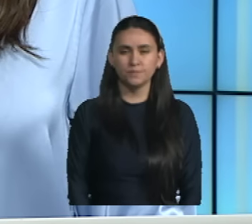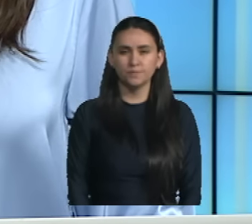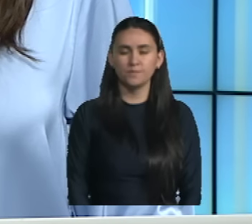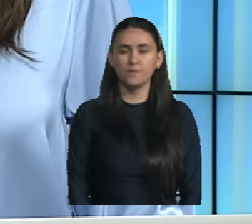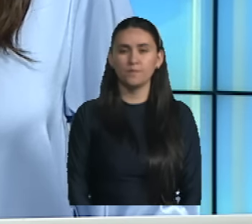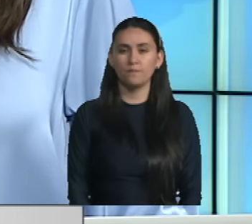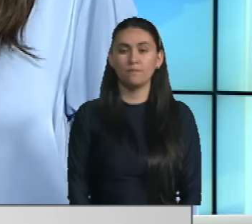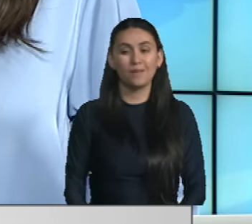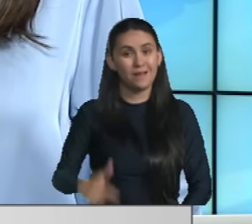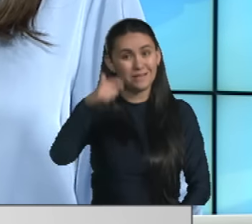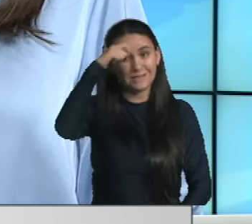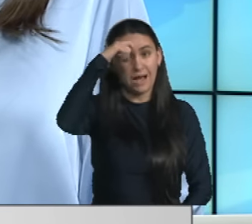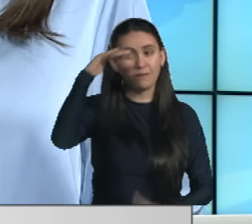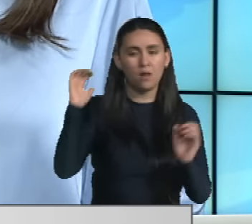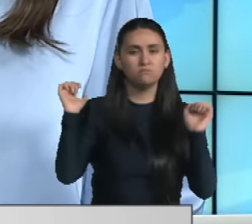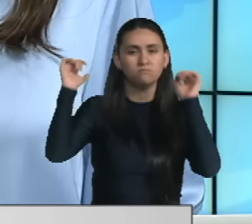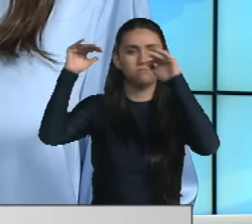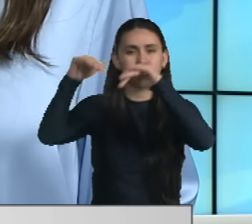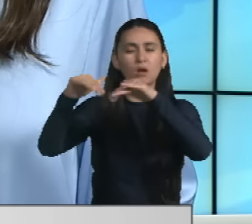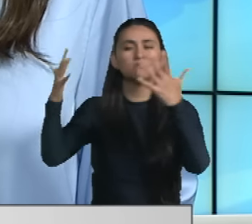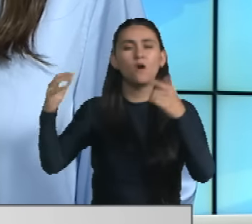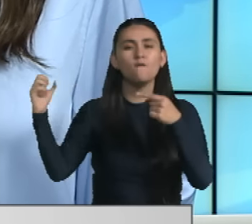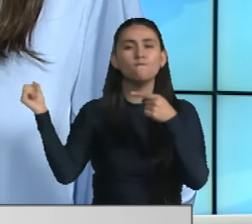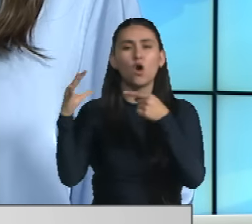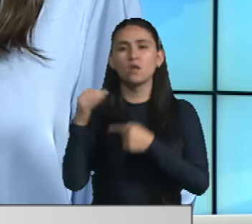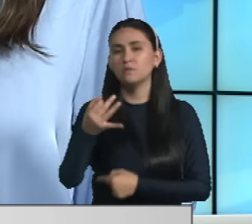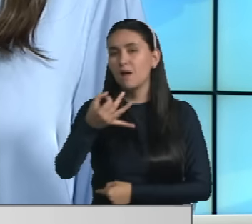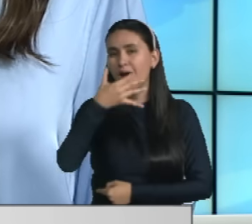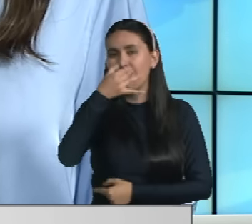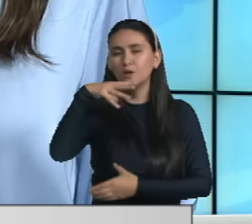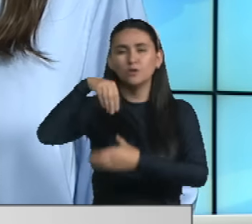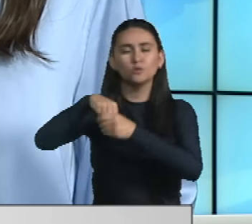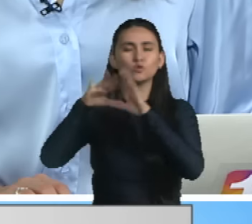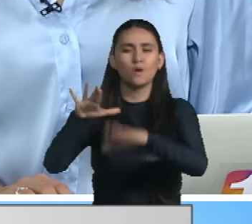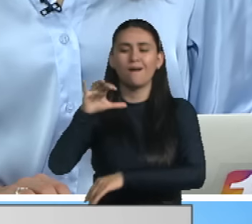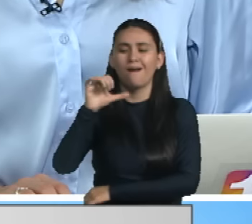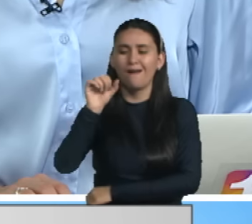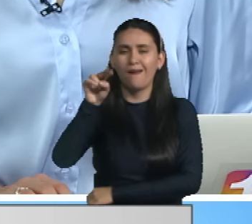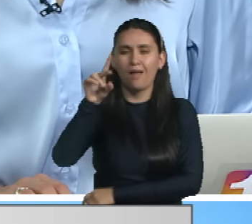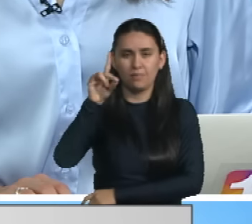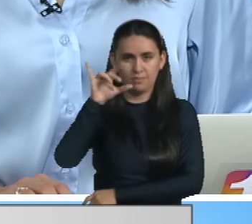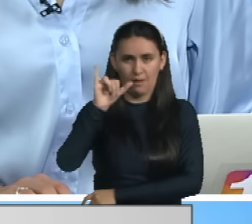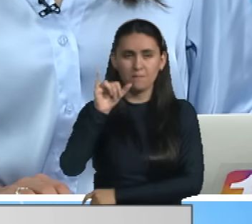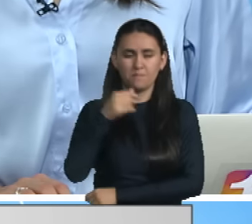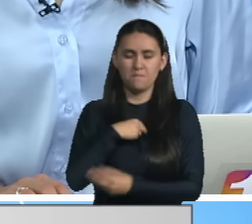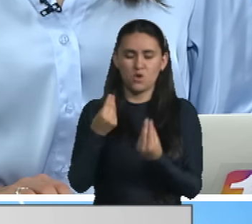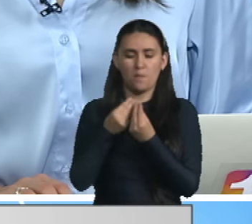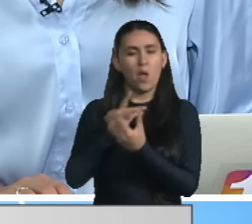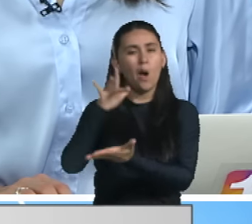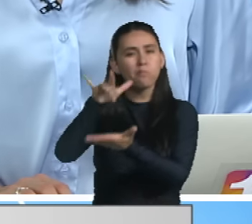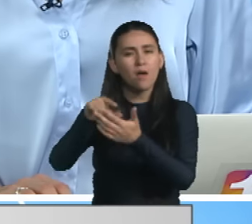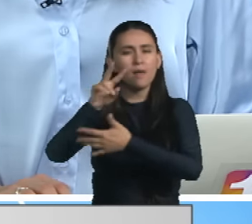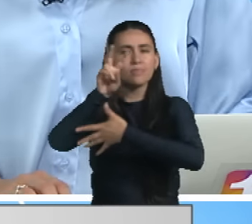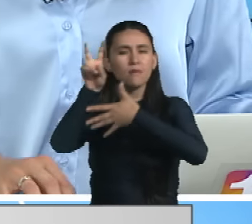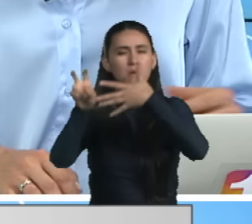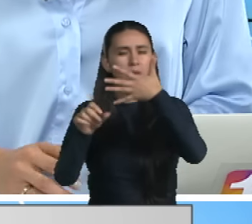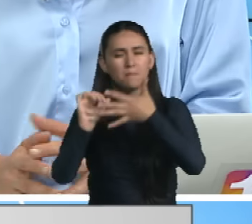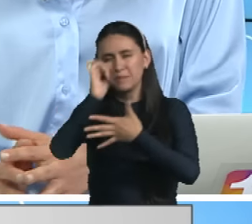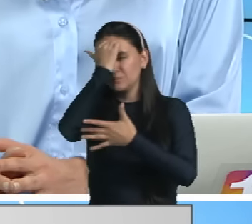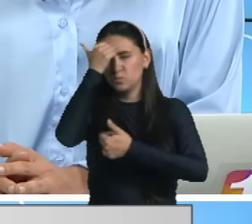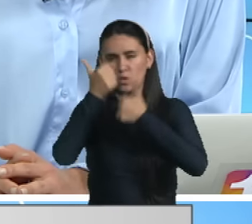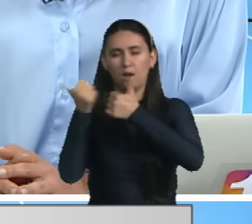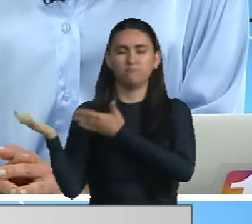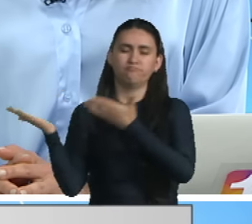Se lleva a cabo en Cartagena el Foro Farmacéutico de Salud de la ANDI. Tatiana Rodríguez está en el lugar con los detalles y los temas principales. Tatiana, buenas